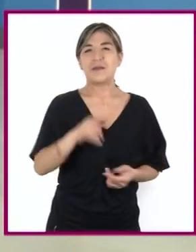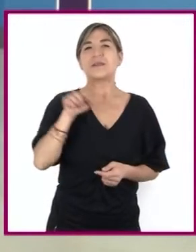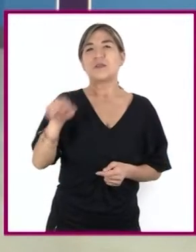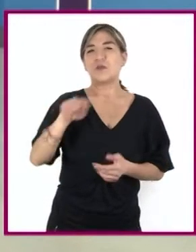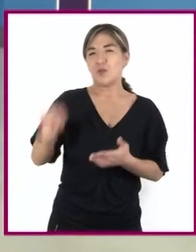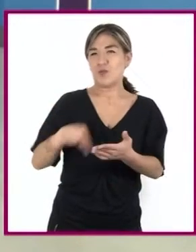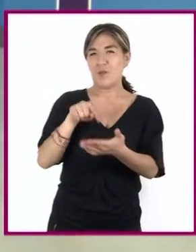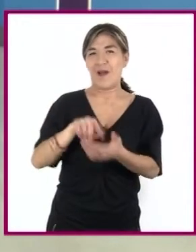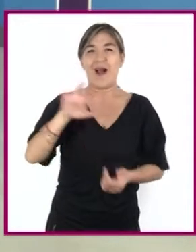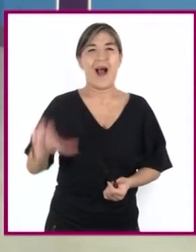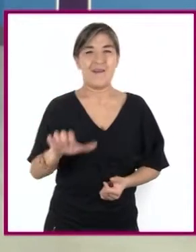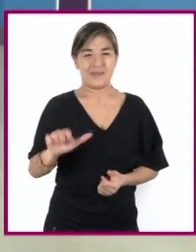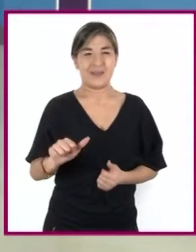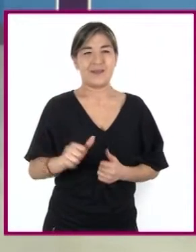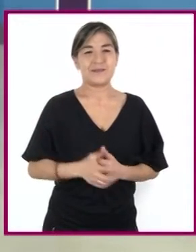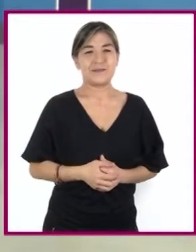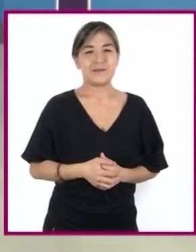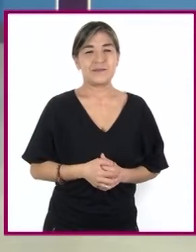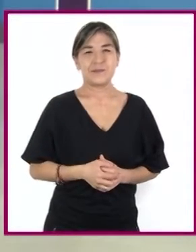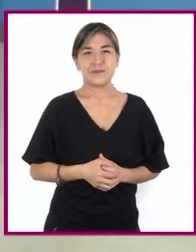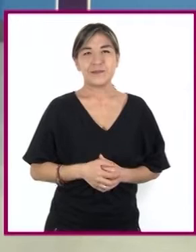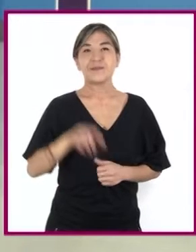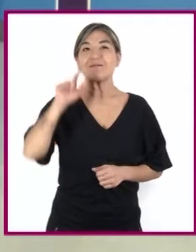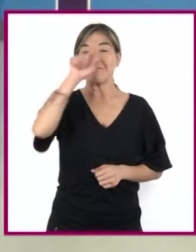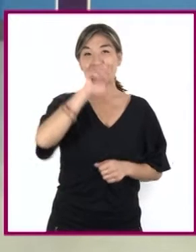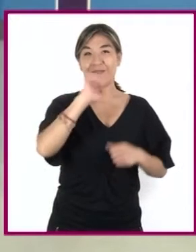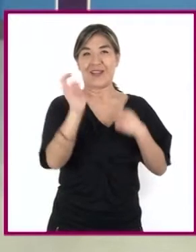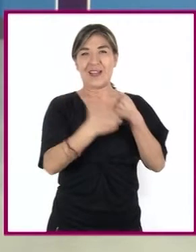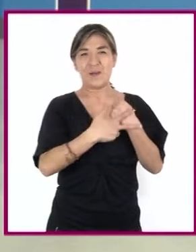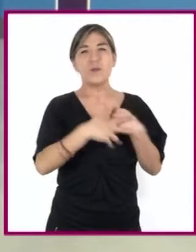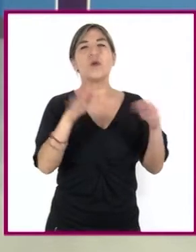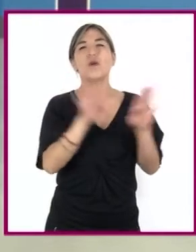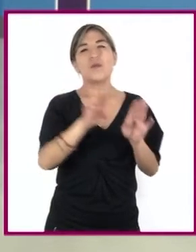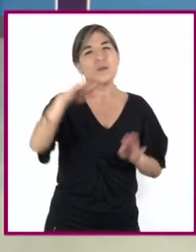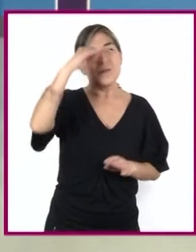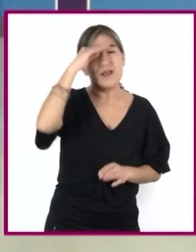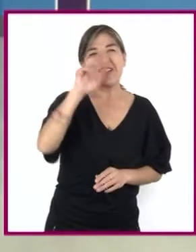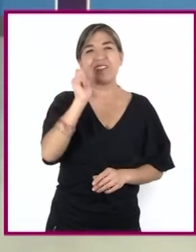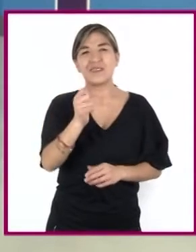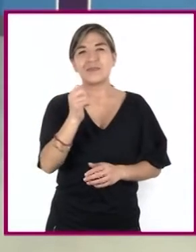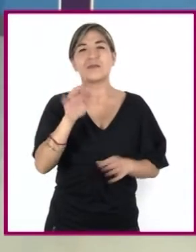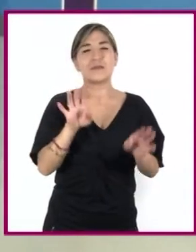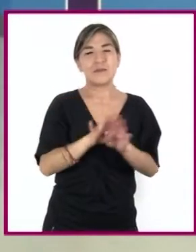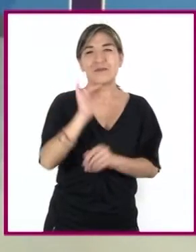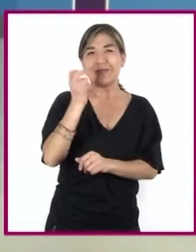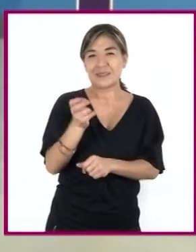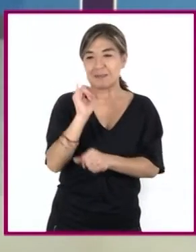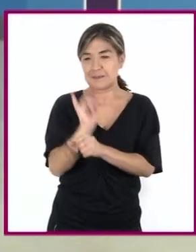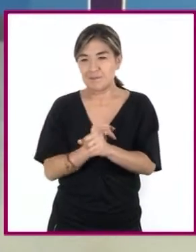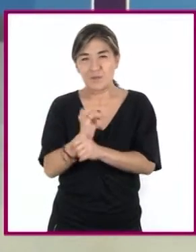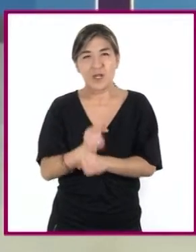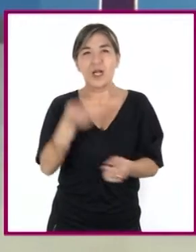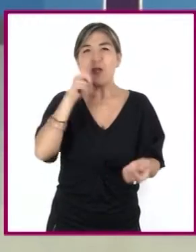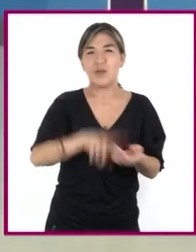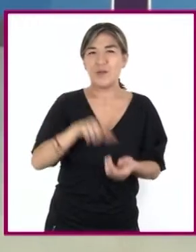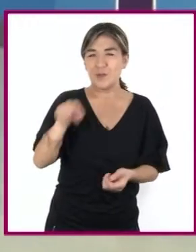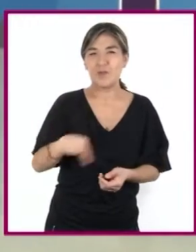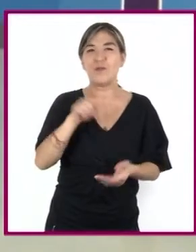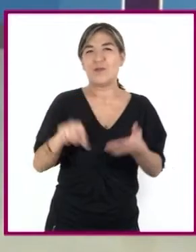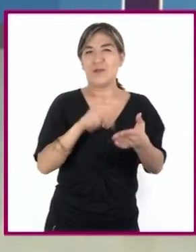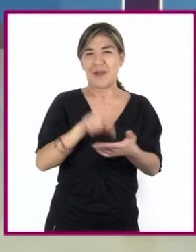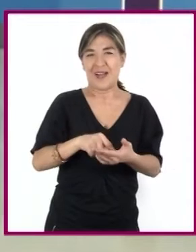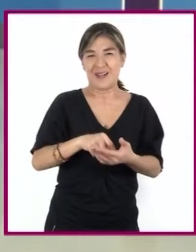África. Si bien los europeos ya habían explorado las costas de este continente desde siglos